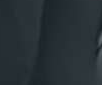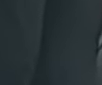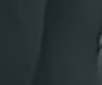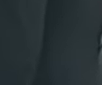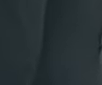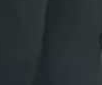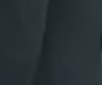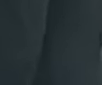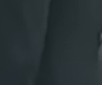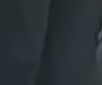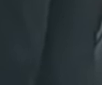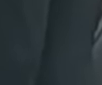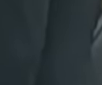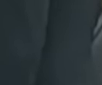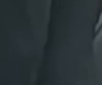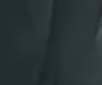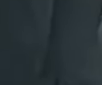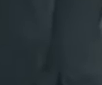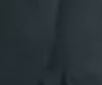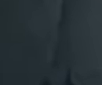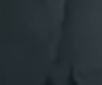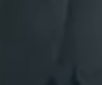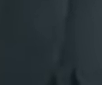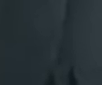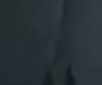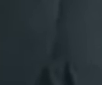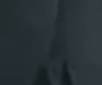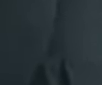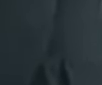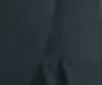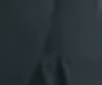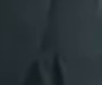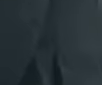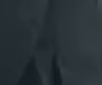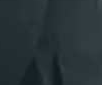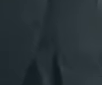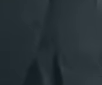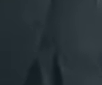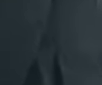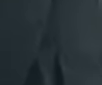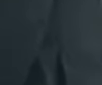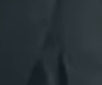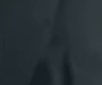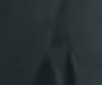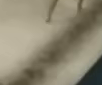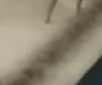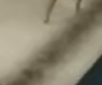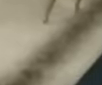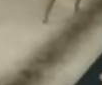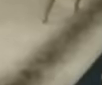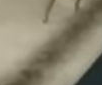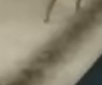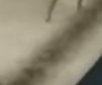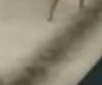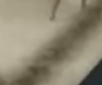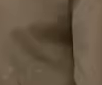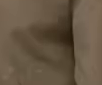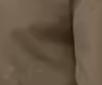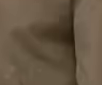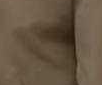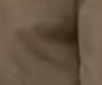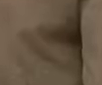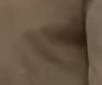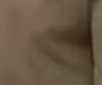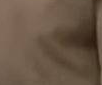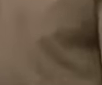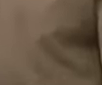del alcalde del municipio Samuel Darío Maldonado del estado Táchira, Eduardo Negrete, Jesús Méndez del municipio